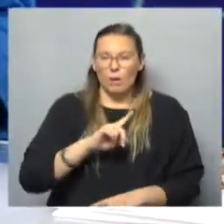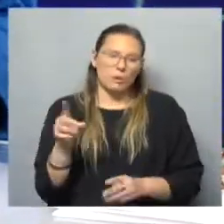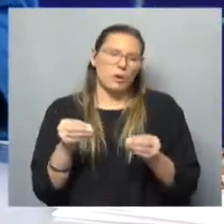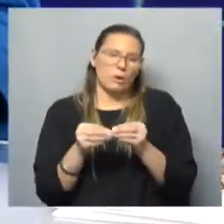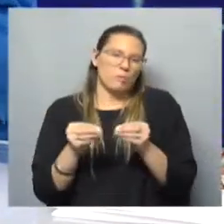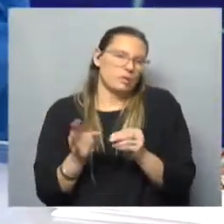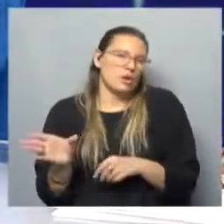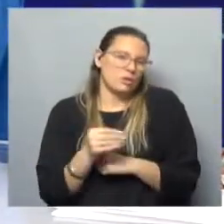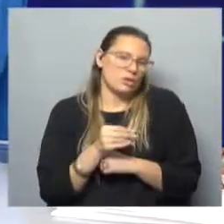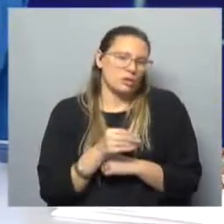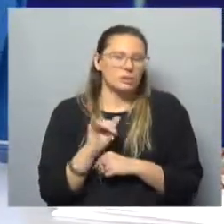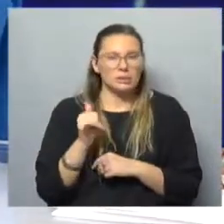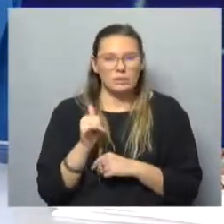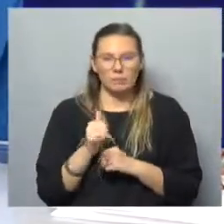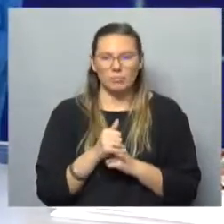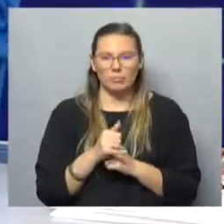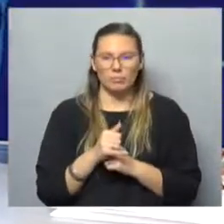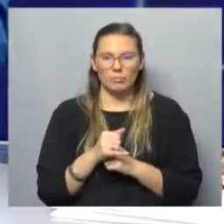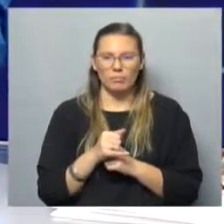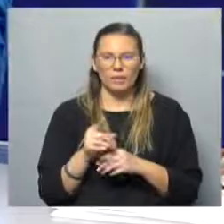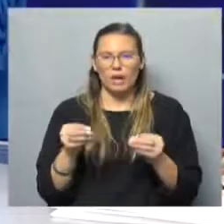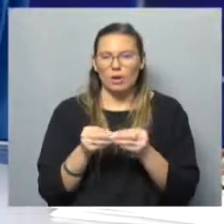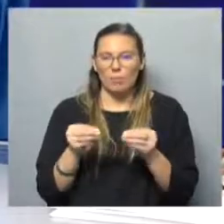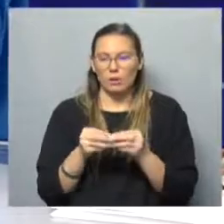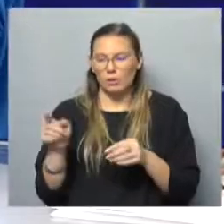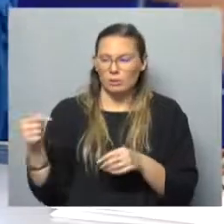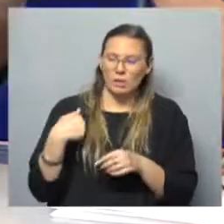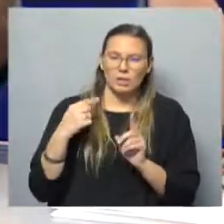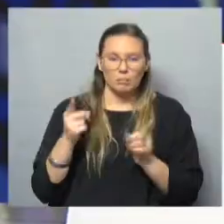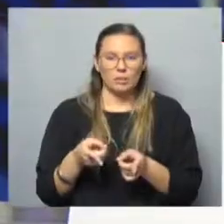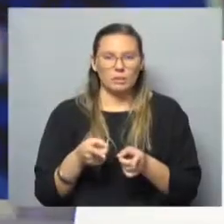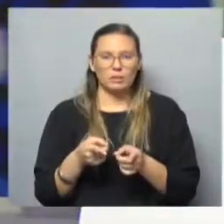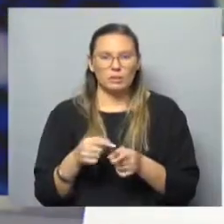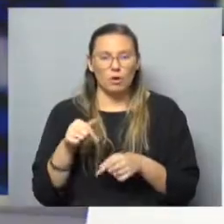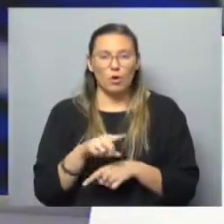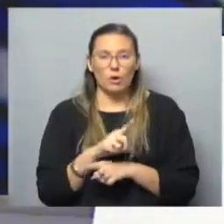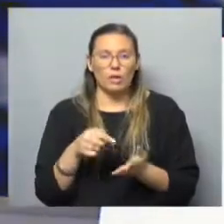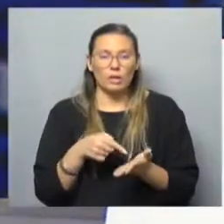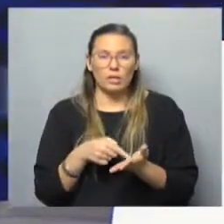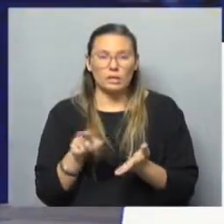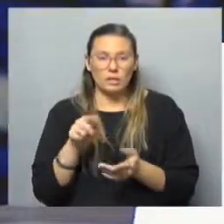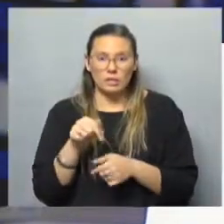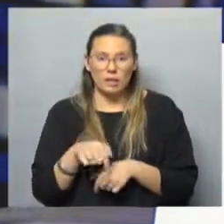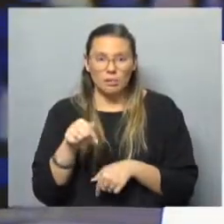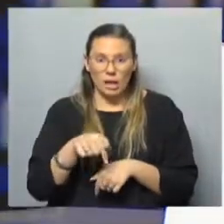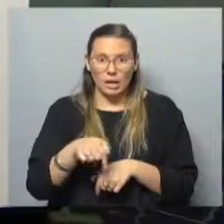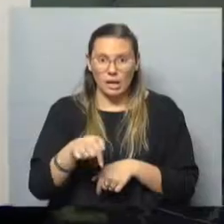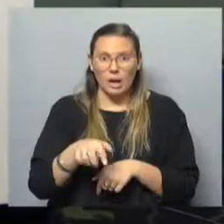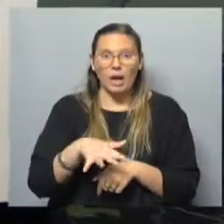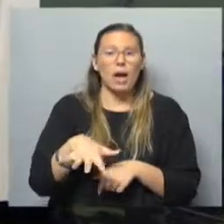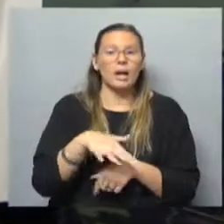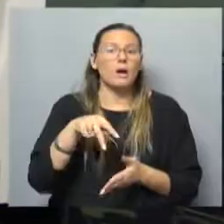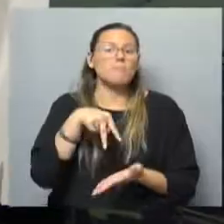de todos. Ah, sí, por supuesto. Nuestro, es de ellos y ustedes, nuestro también. Sí. Hoy va a estar en la edición central. Va a estar acá, por acá,